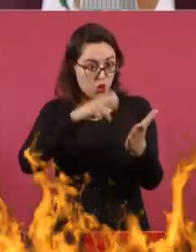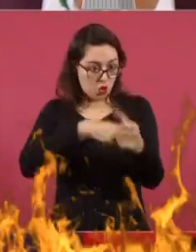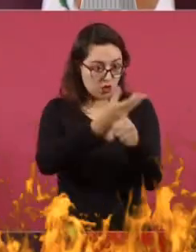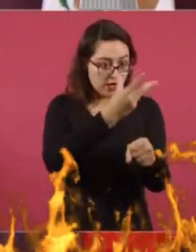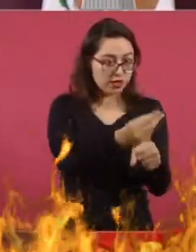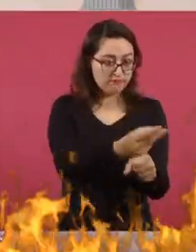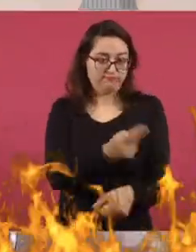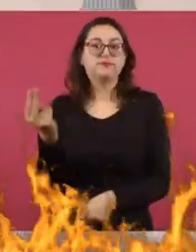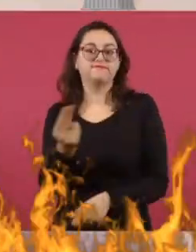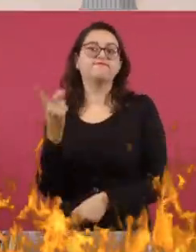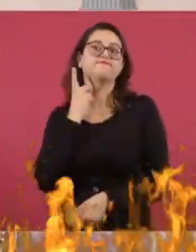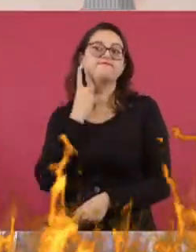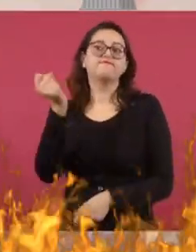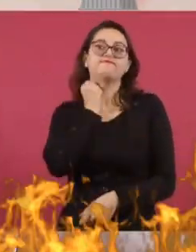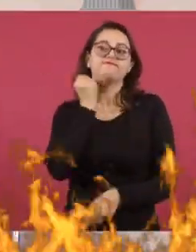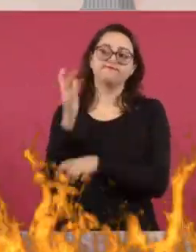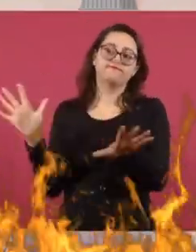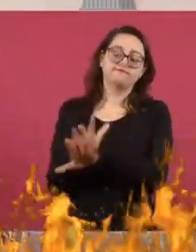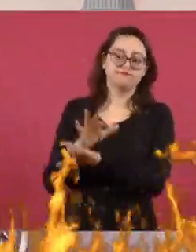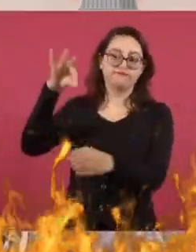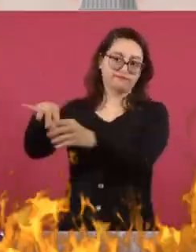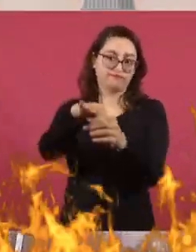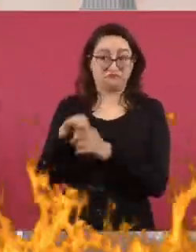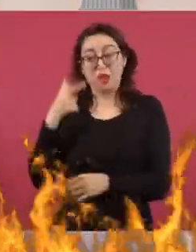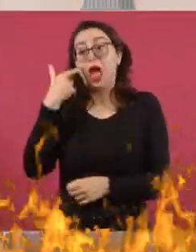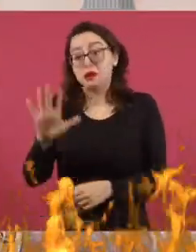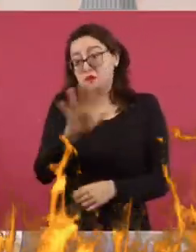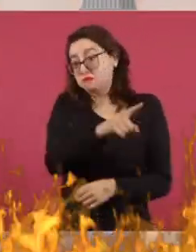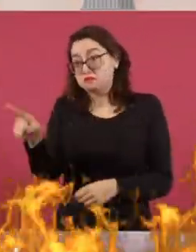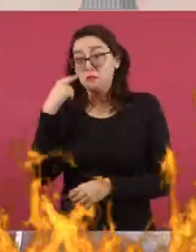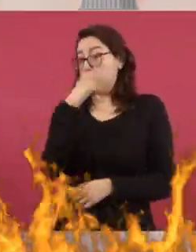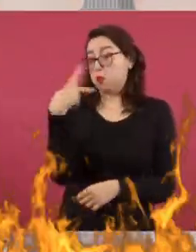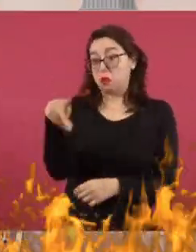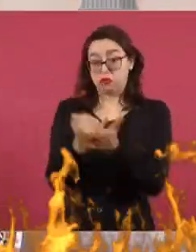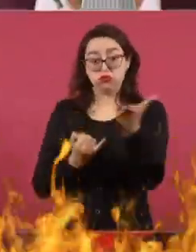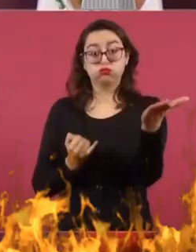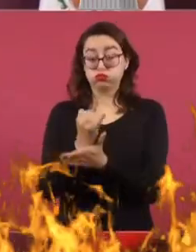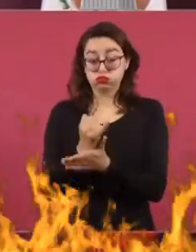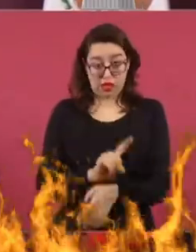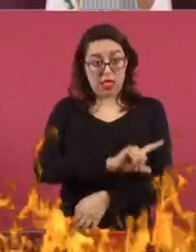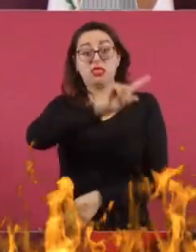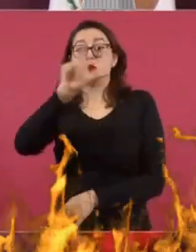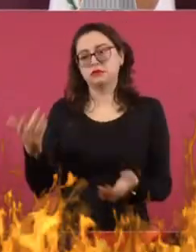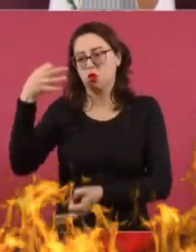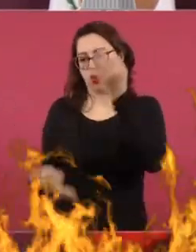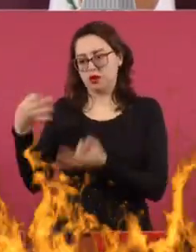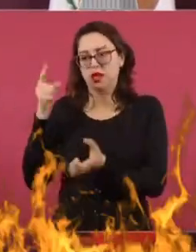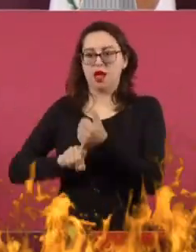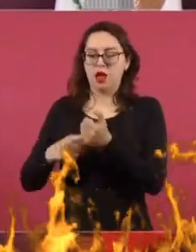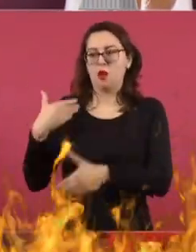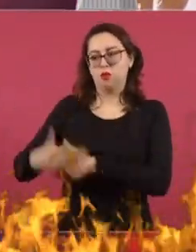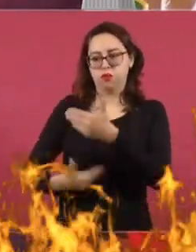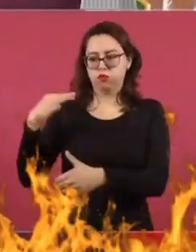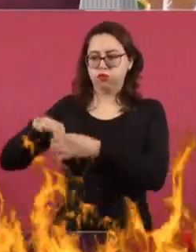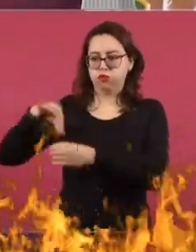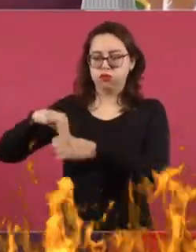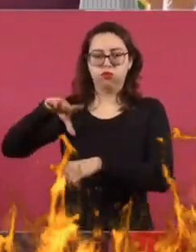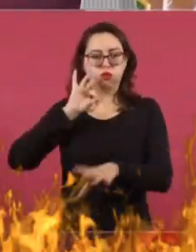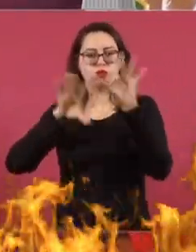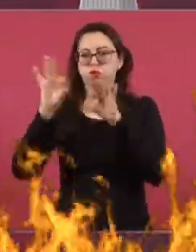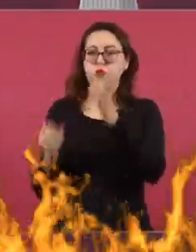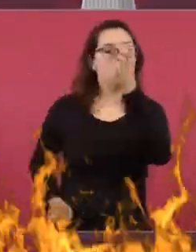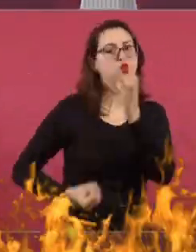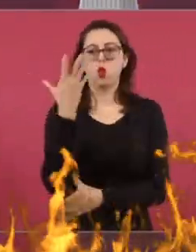tendría que reformar la Constitución y llevar a cabo las elecciones. Sería muy bueno, porque eso hace falta. Necesita gente recta en el Poder